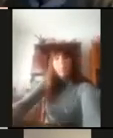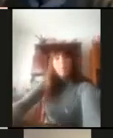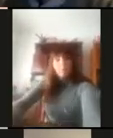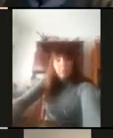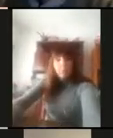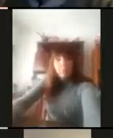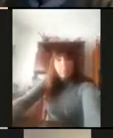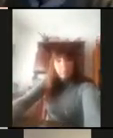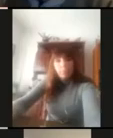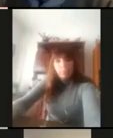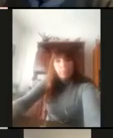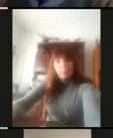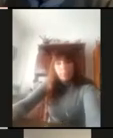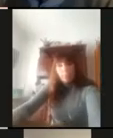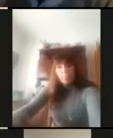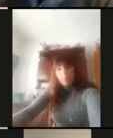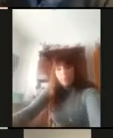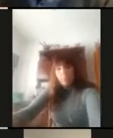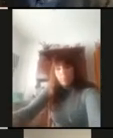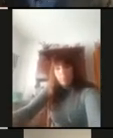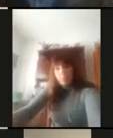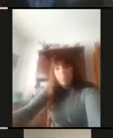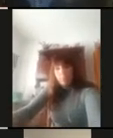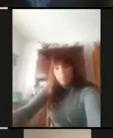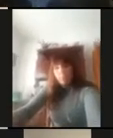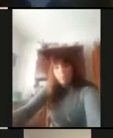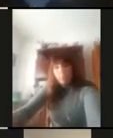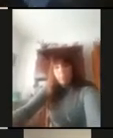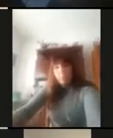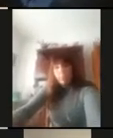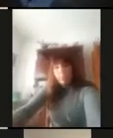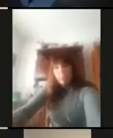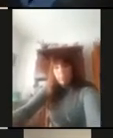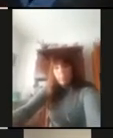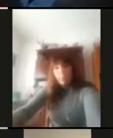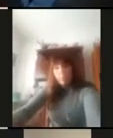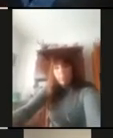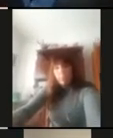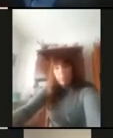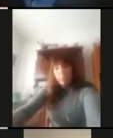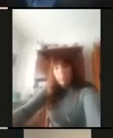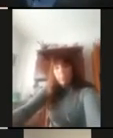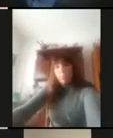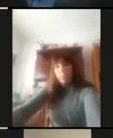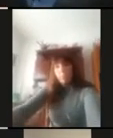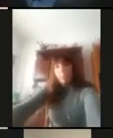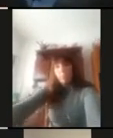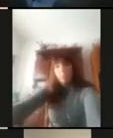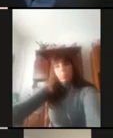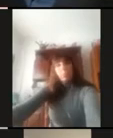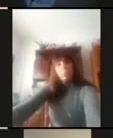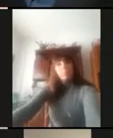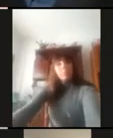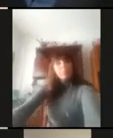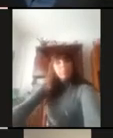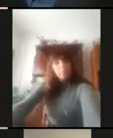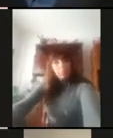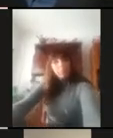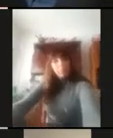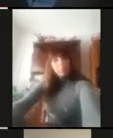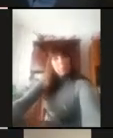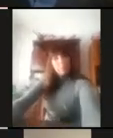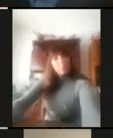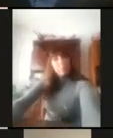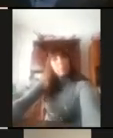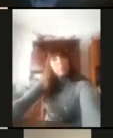con los grandes acá con alfredo palacio a florentino ameghino florentino medio no es un admirador de